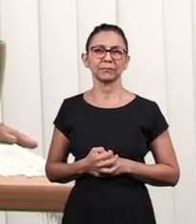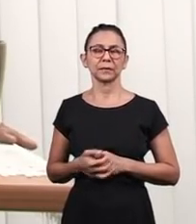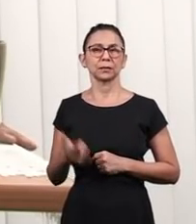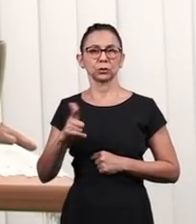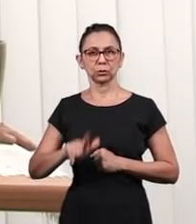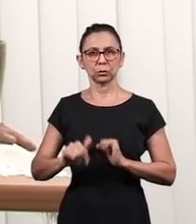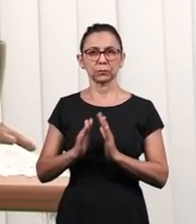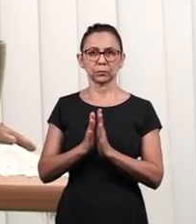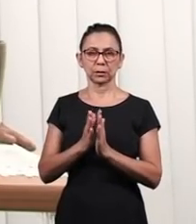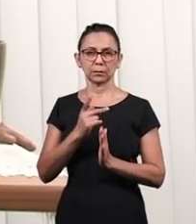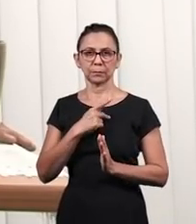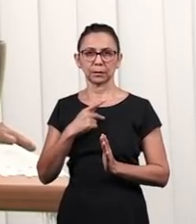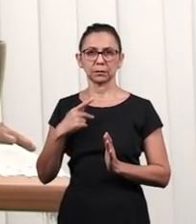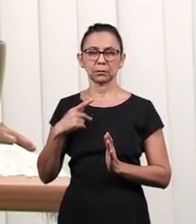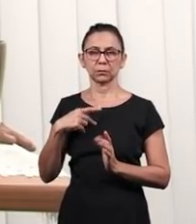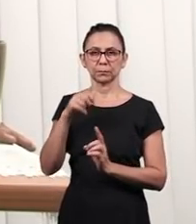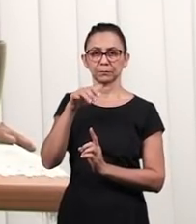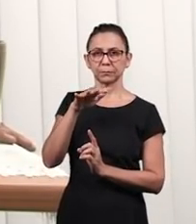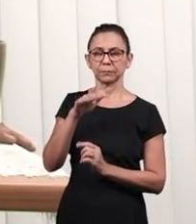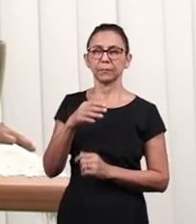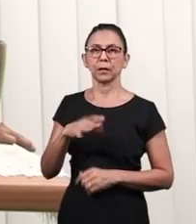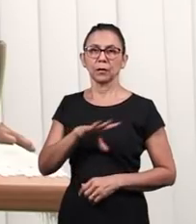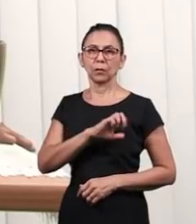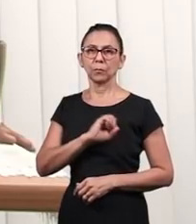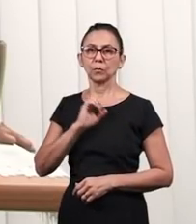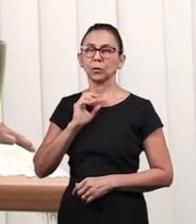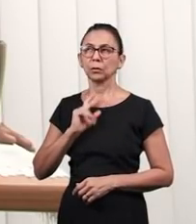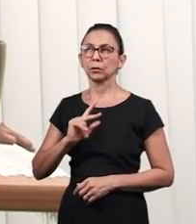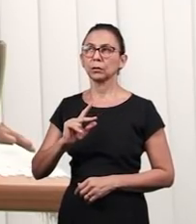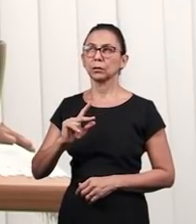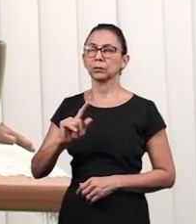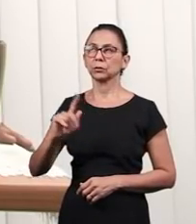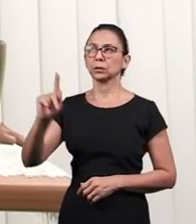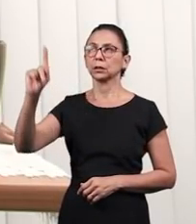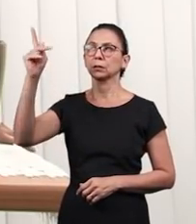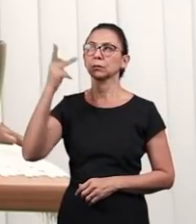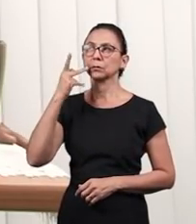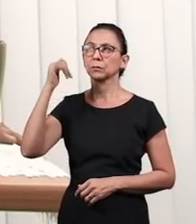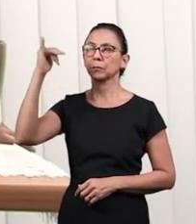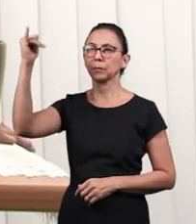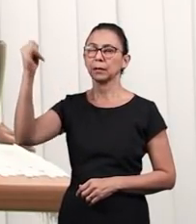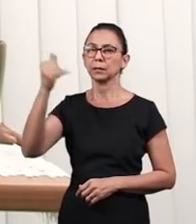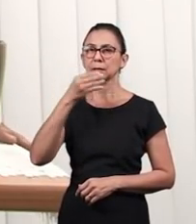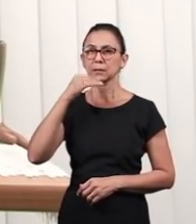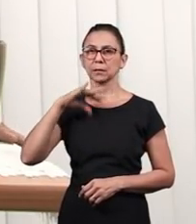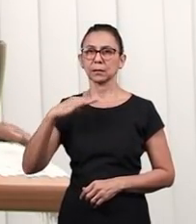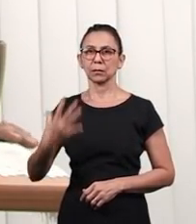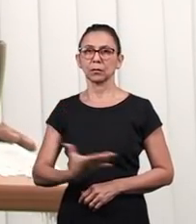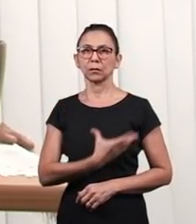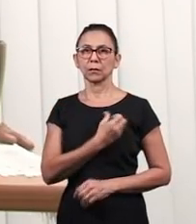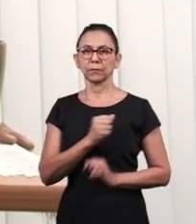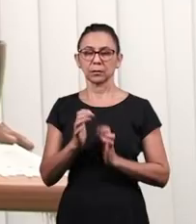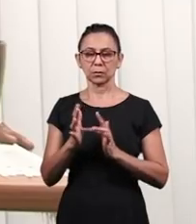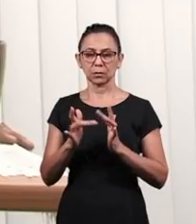Y que el amor de Dios, nuestro eterno Padre, la gracia maravillosa de nuestro Señor y Salvador Jesucristo,